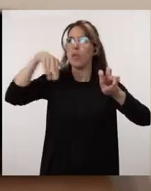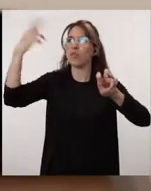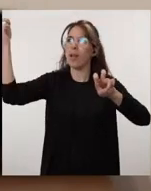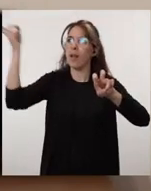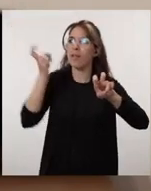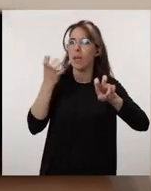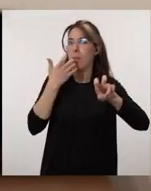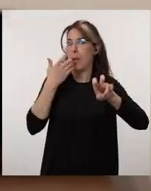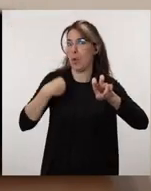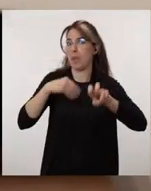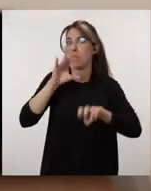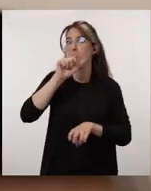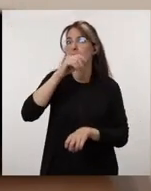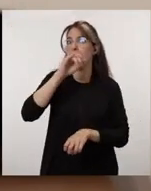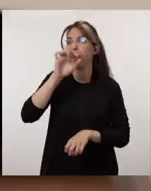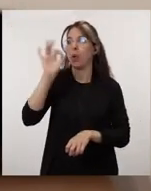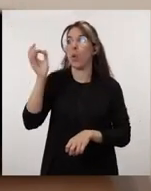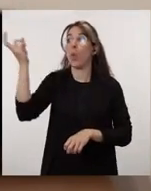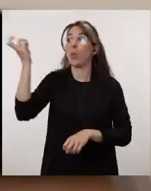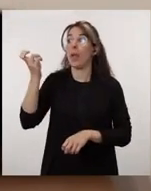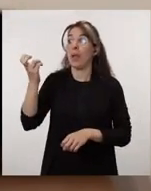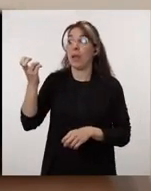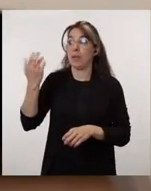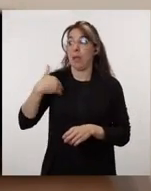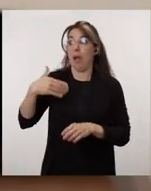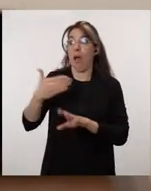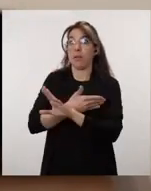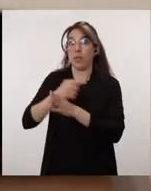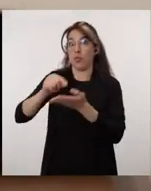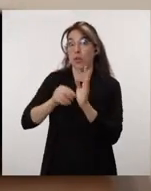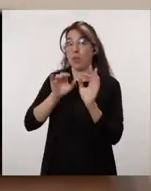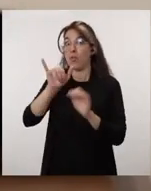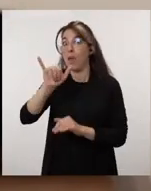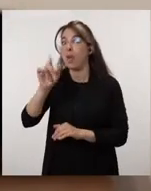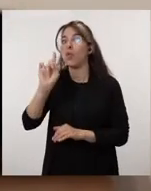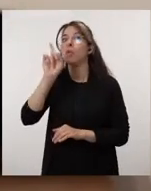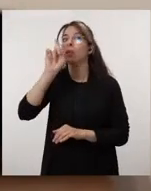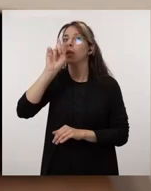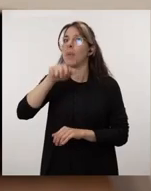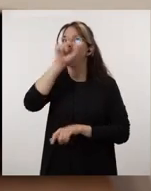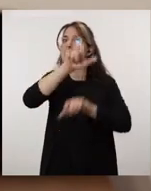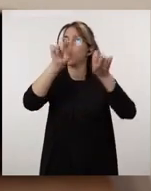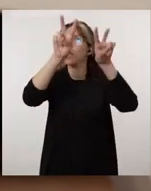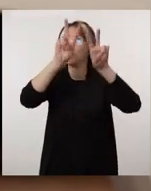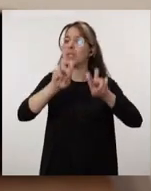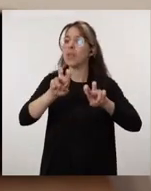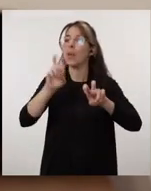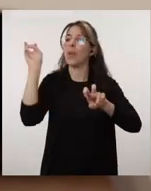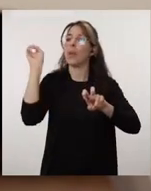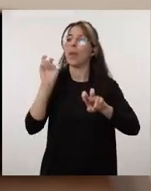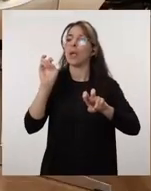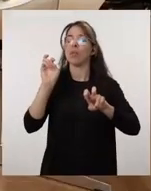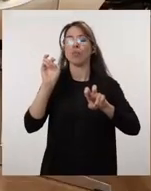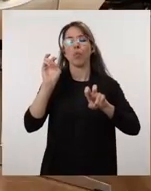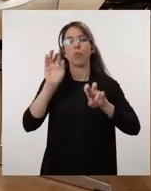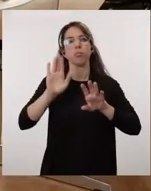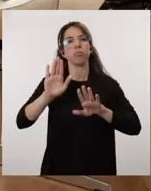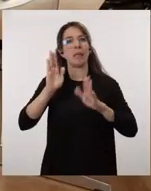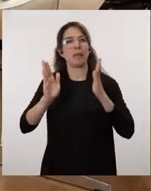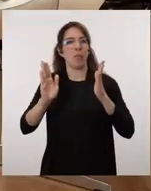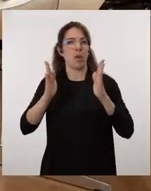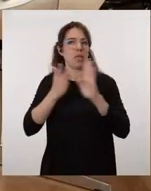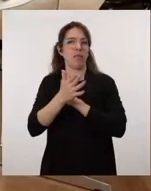como puede ser sano y no que hayan llegado con un contrato sino también para investigadores que llevan para hacer una estancia no para